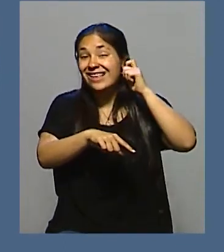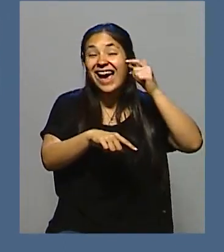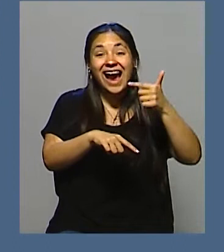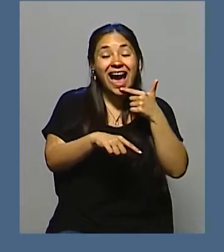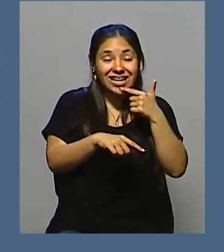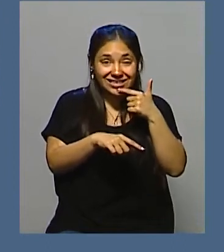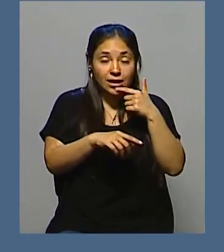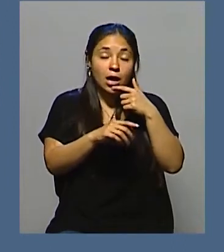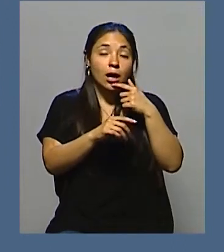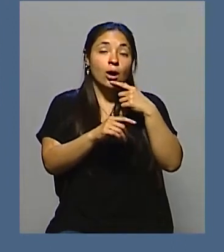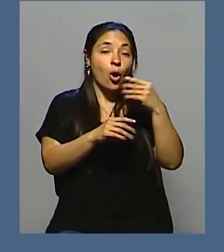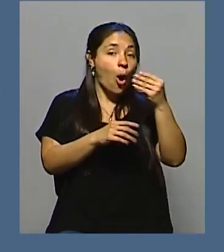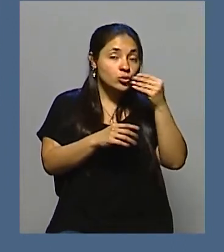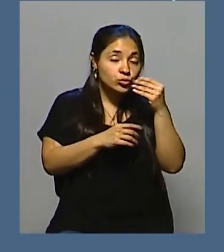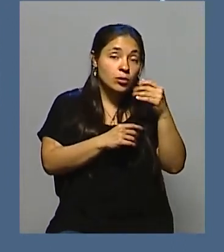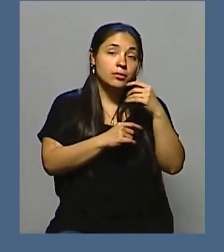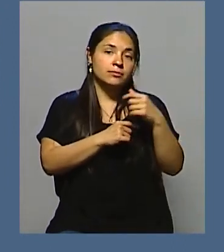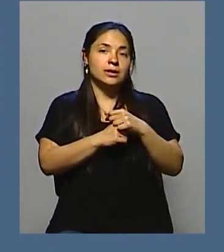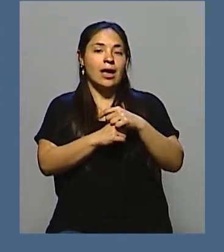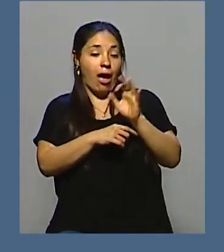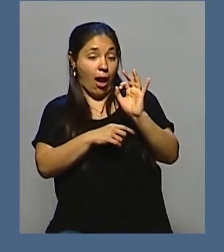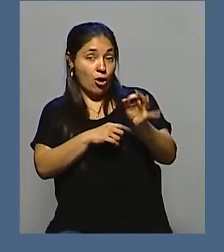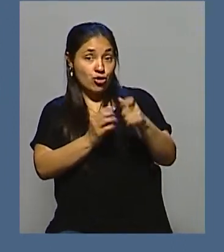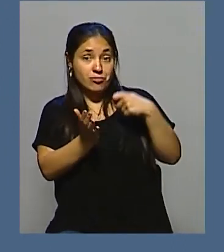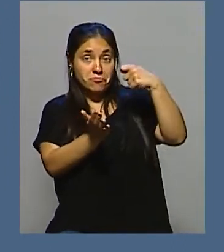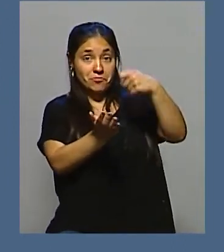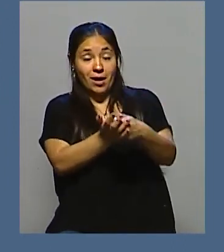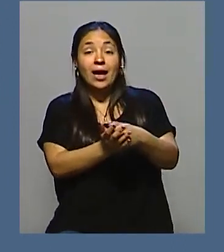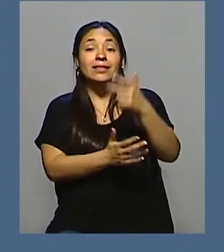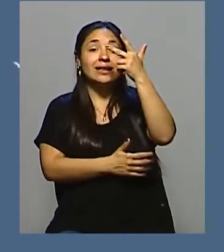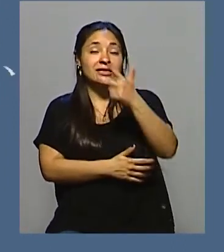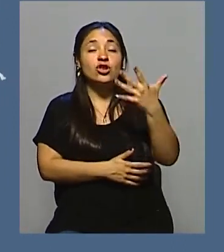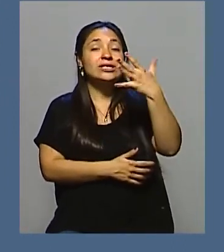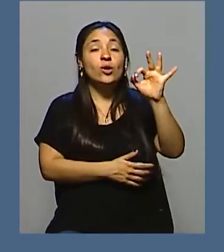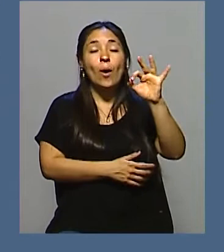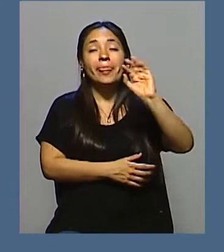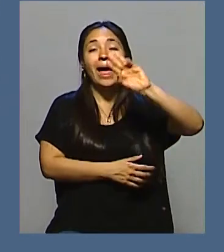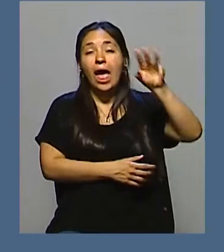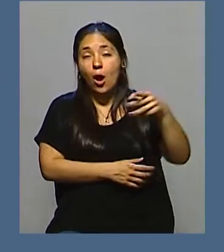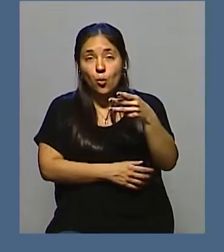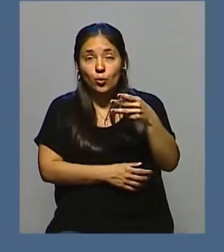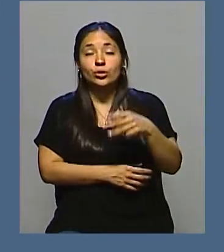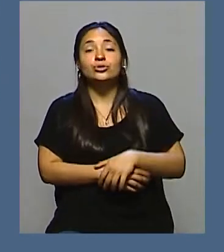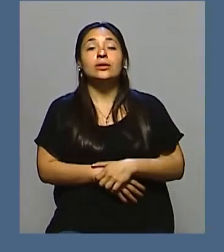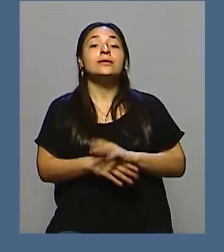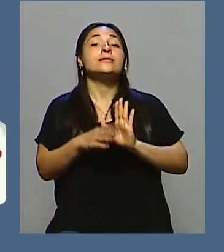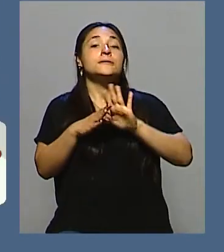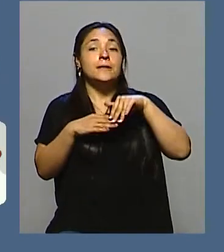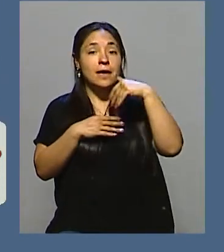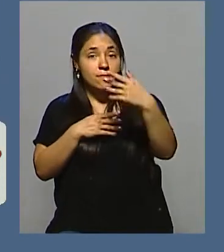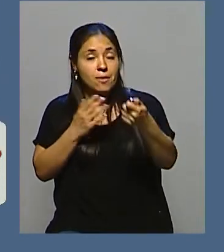había llegado en el mes de agosto a 350 euros y luego se ha bajado